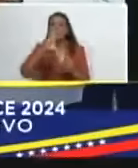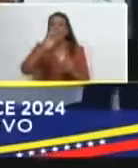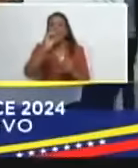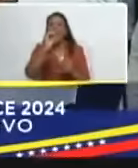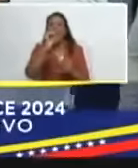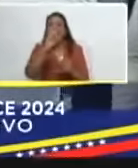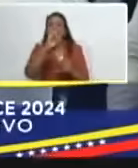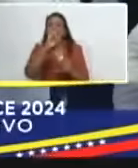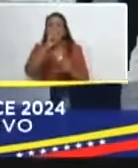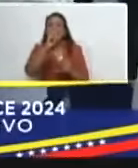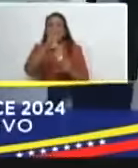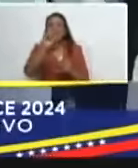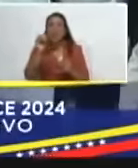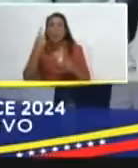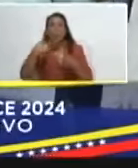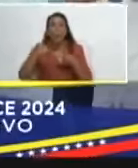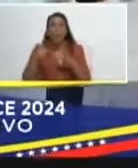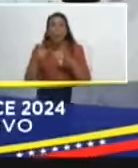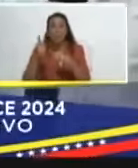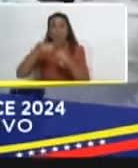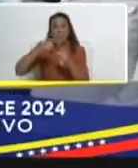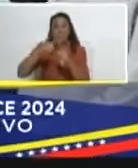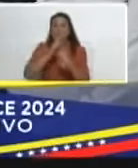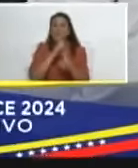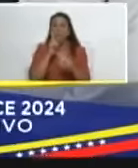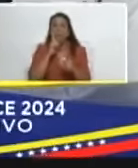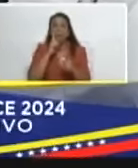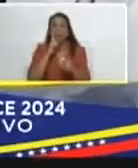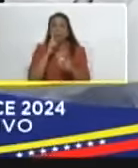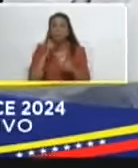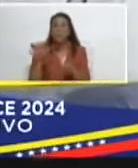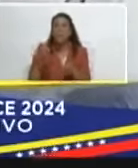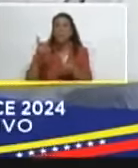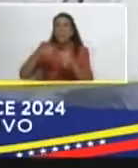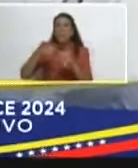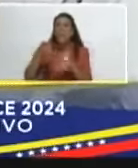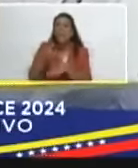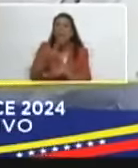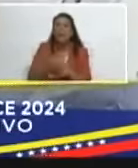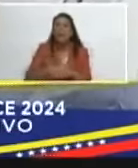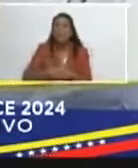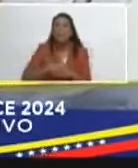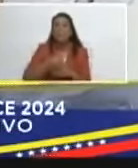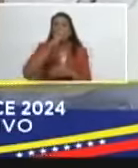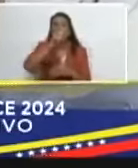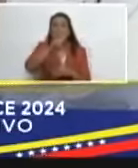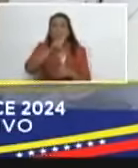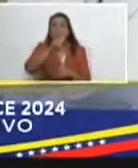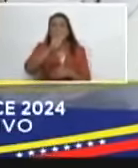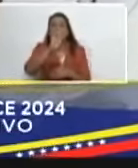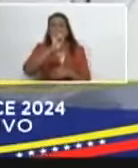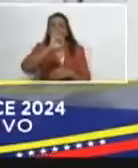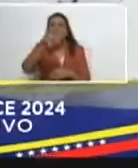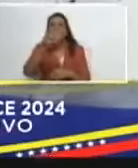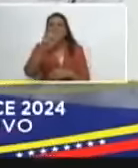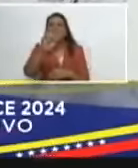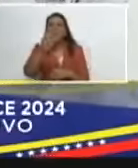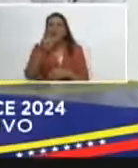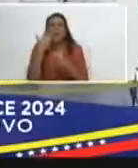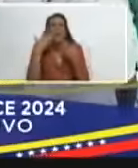caritico. Y me traen acá algo que llaman, Víctor, vejiga natatoria. ¿Qué es esto,